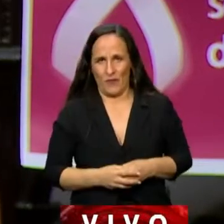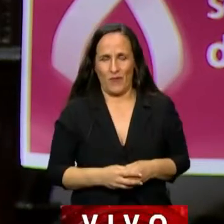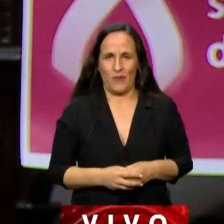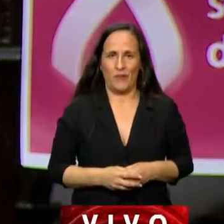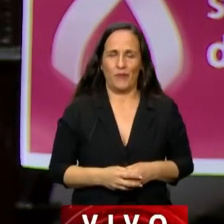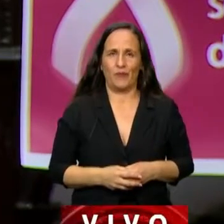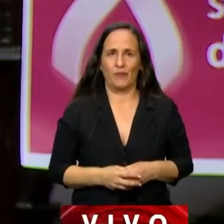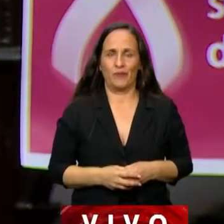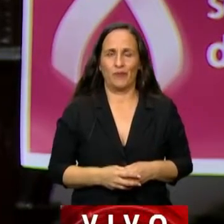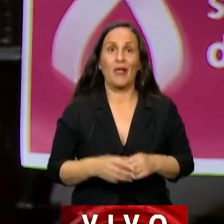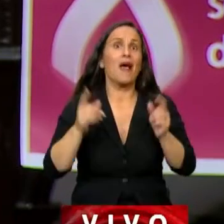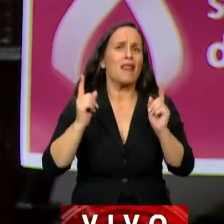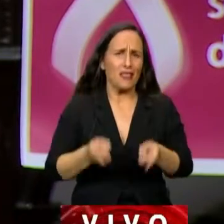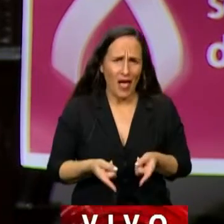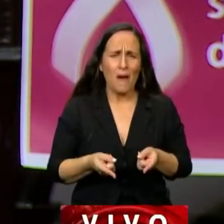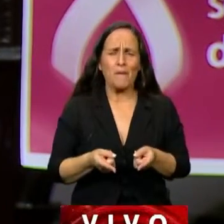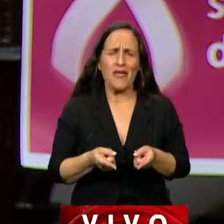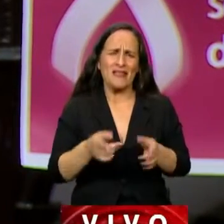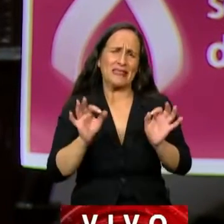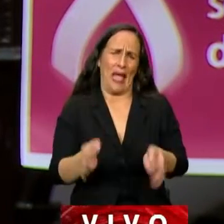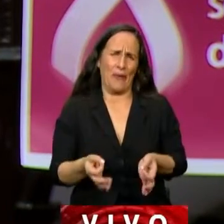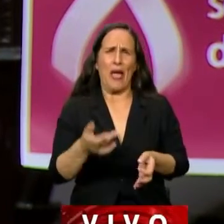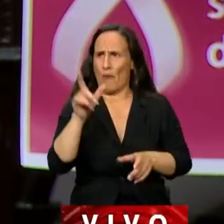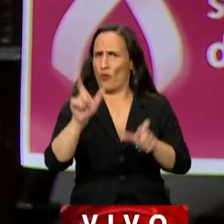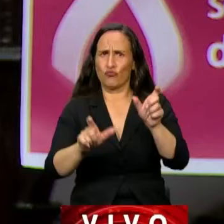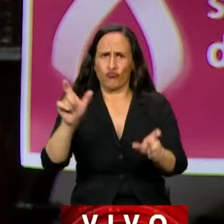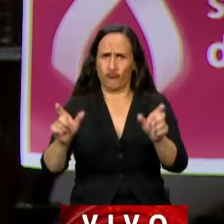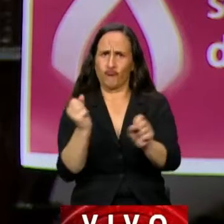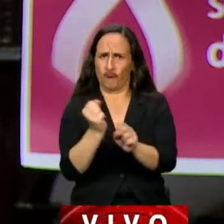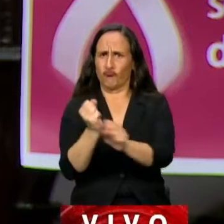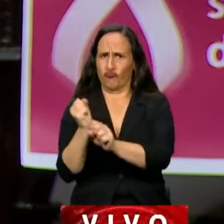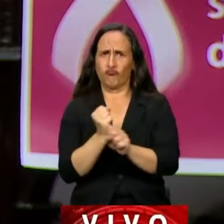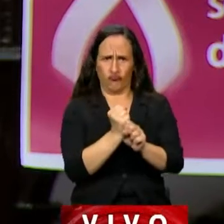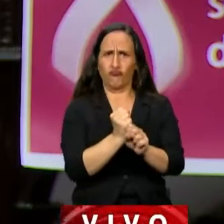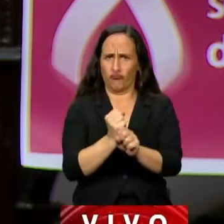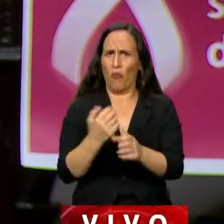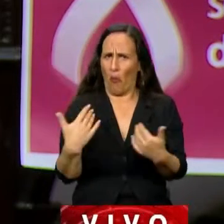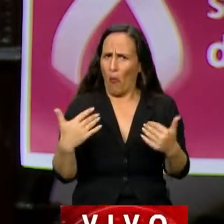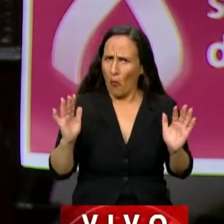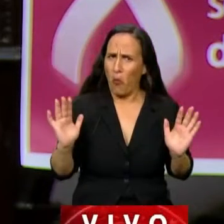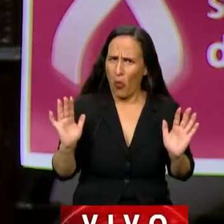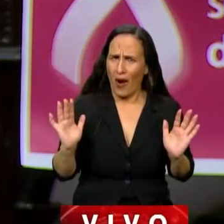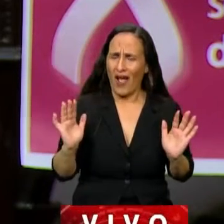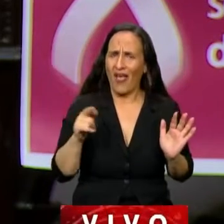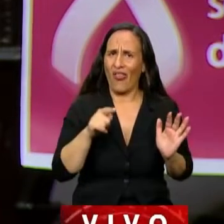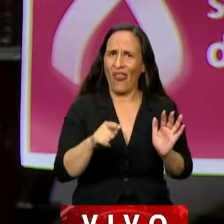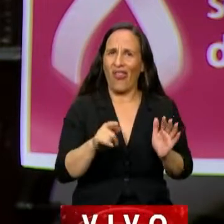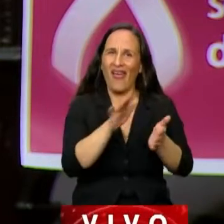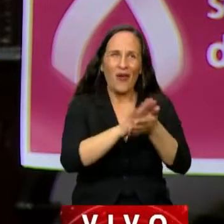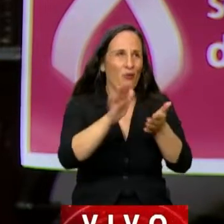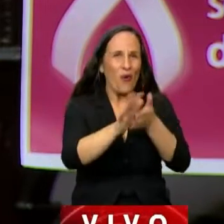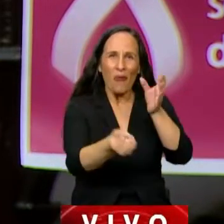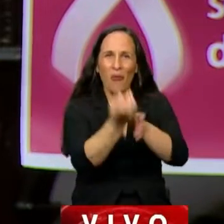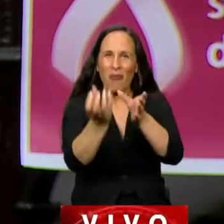visto que también existen recursos humanos suficientes para poder llevar a cabo la innovación y